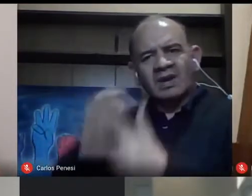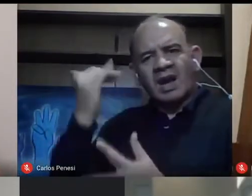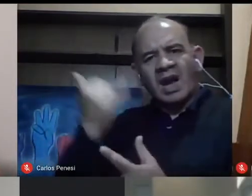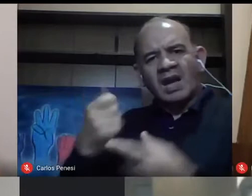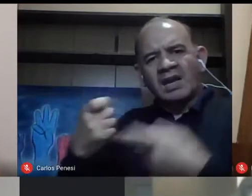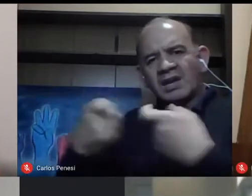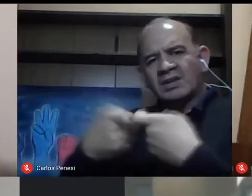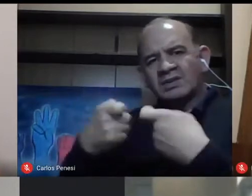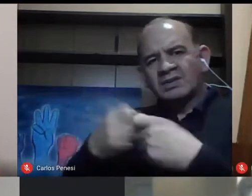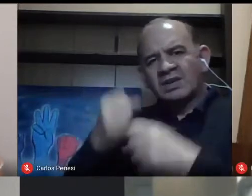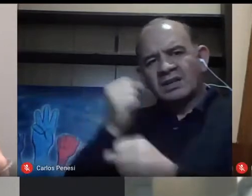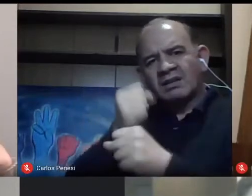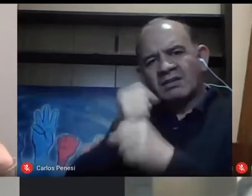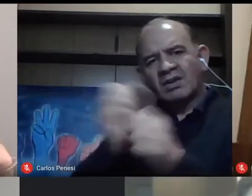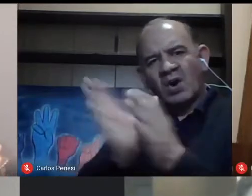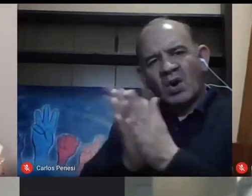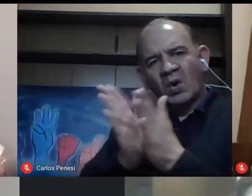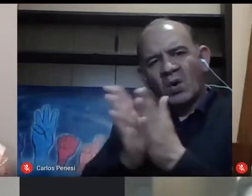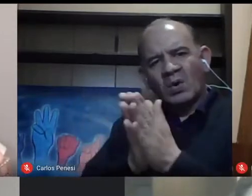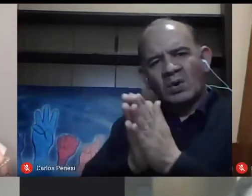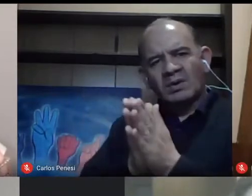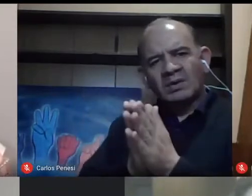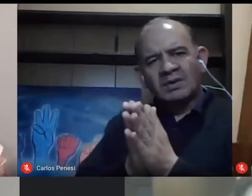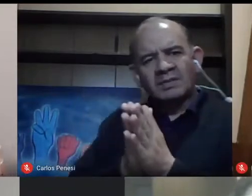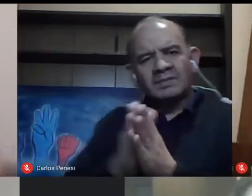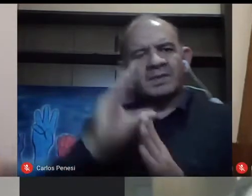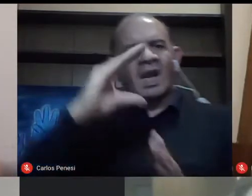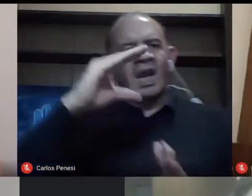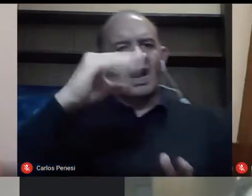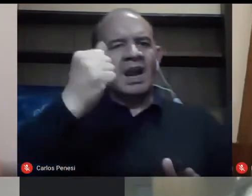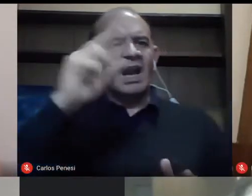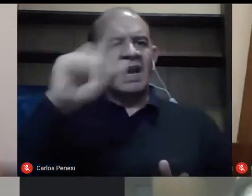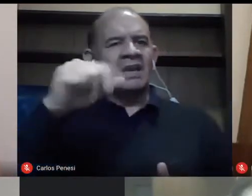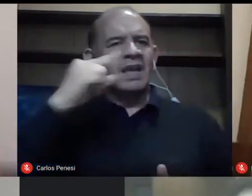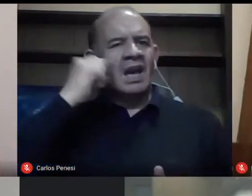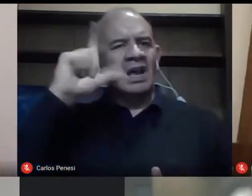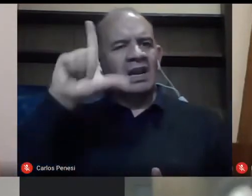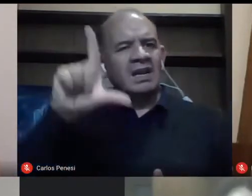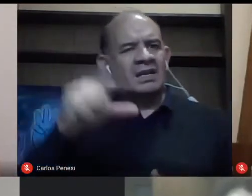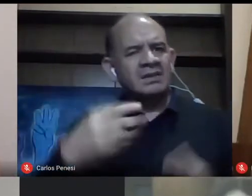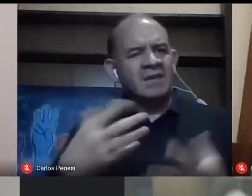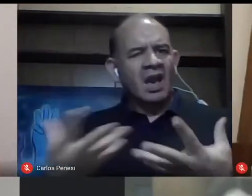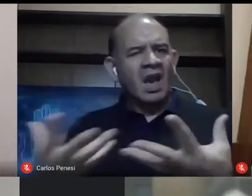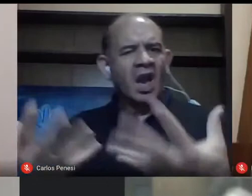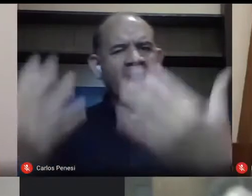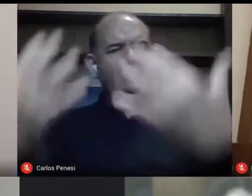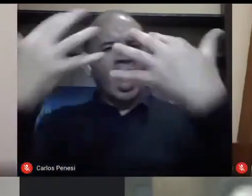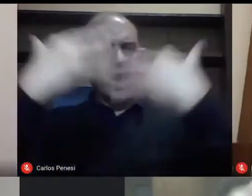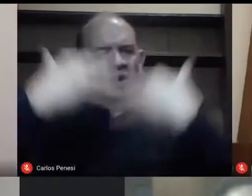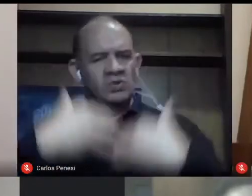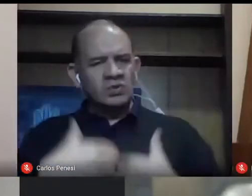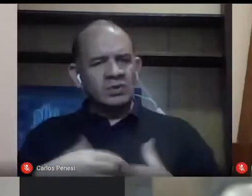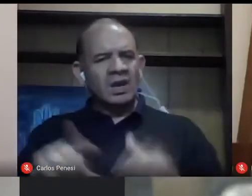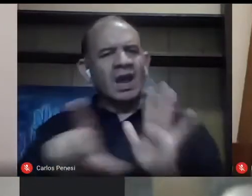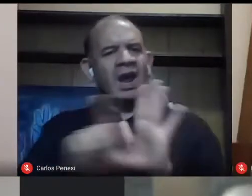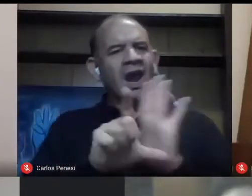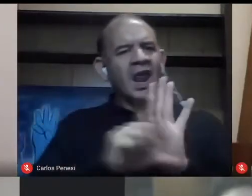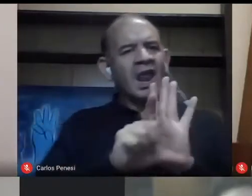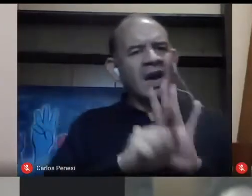trabajando en este sentido, como es la organización Canales, que tuvo una participación en esta ley, en